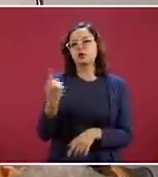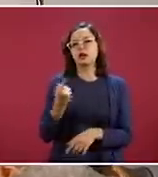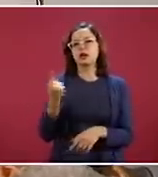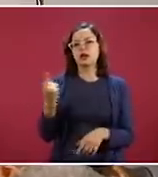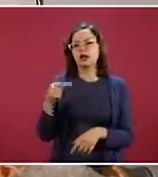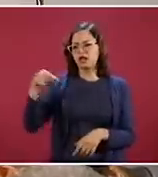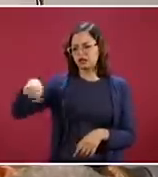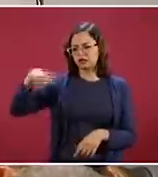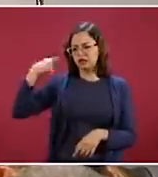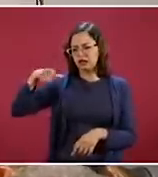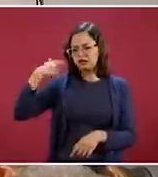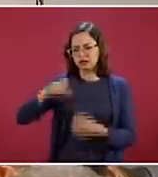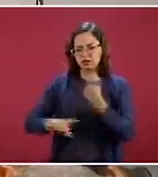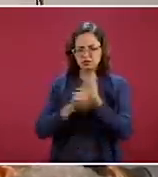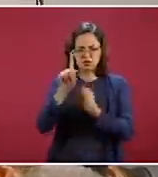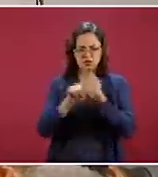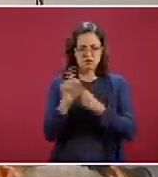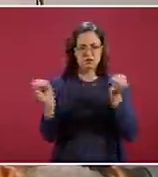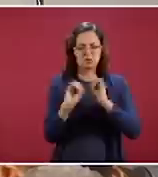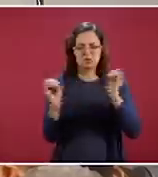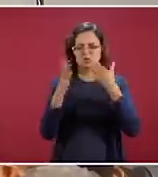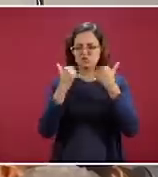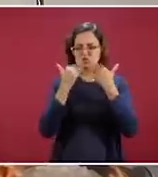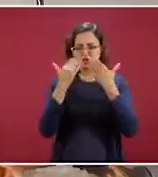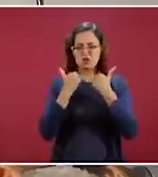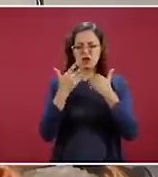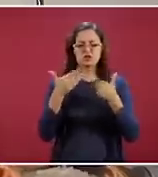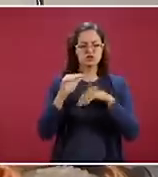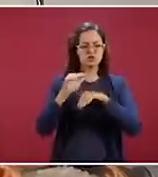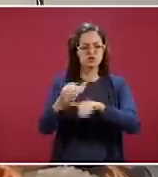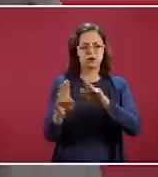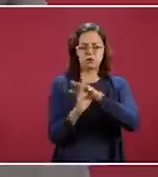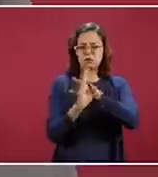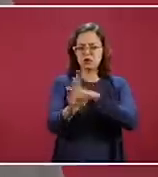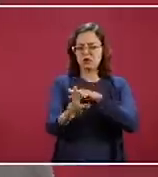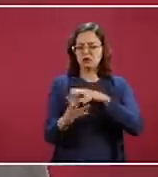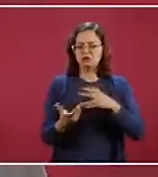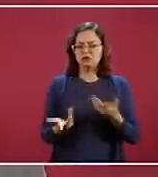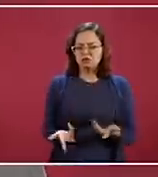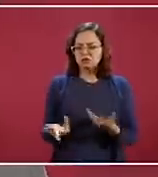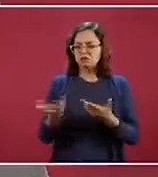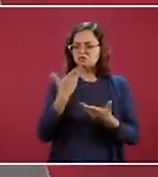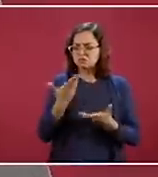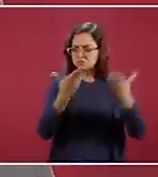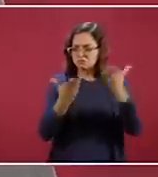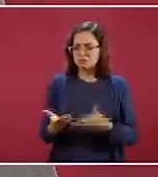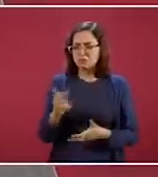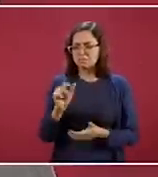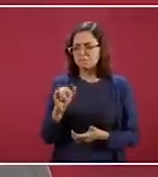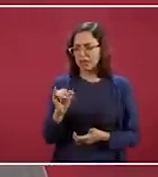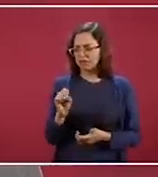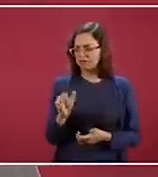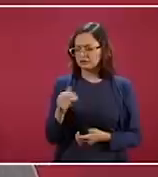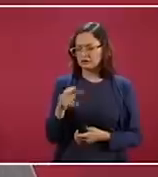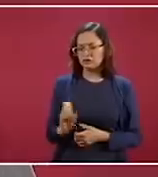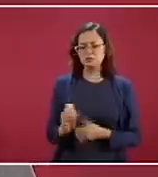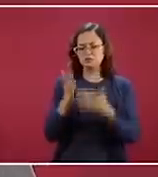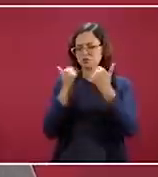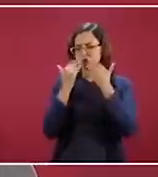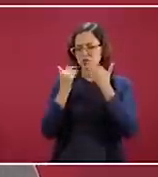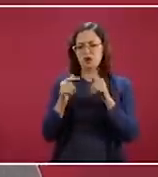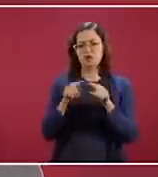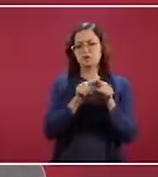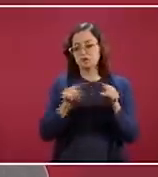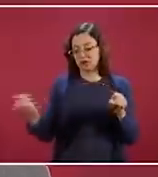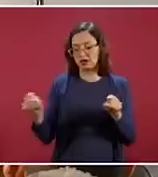información de que haya problemas en relación a los migrantes de Bienvenido Paisano. Aquí son